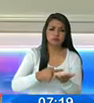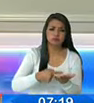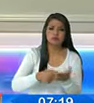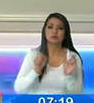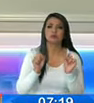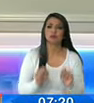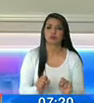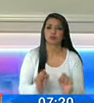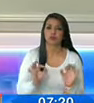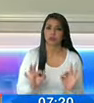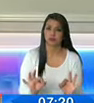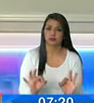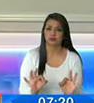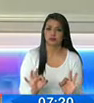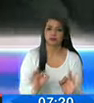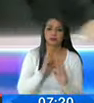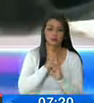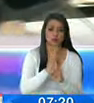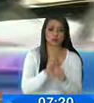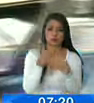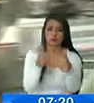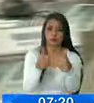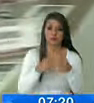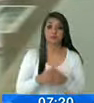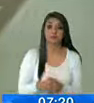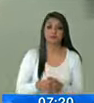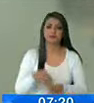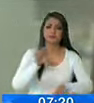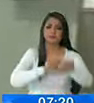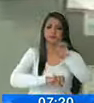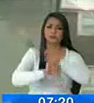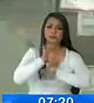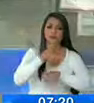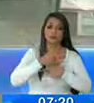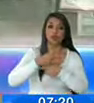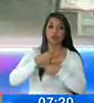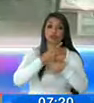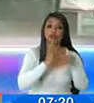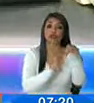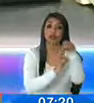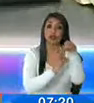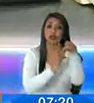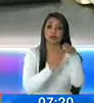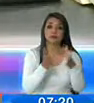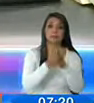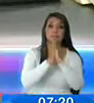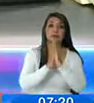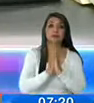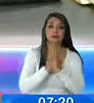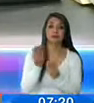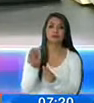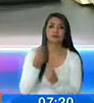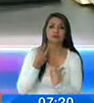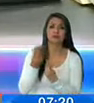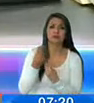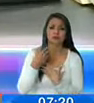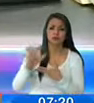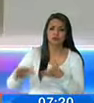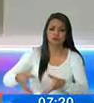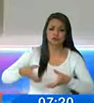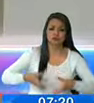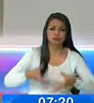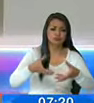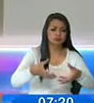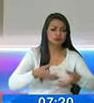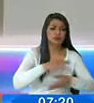efecto dé como resultado. Para esta evaluación, el Consejo en su resolución solicitó la entrega de la información necesaria a todas